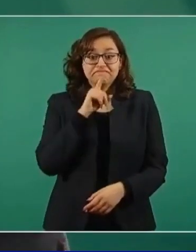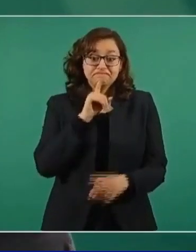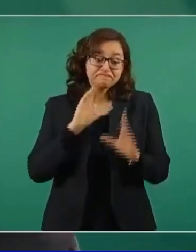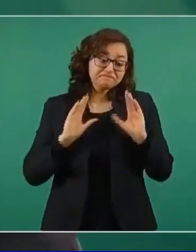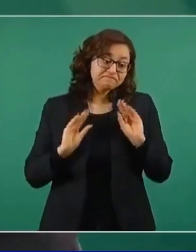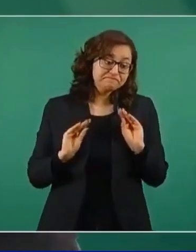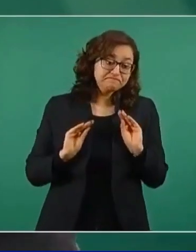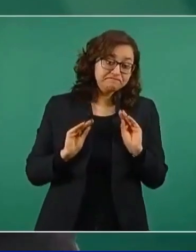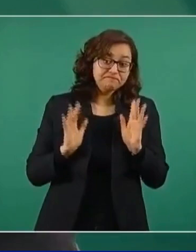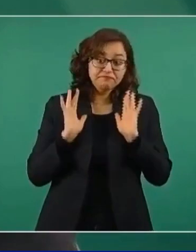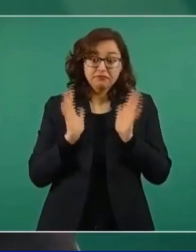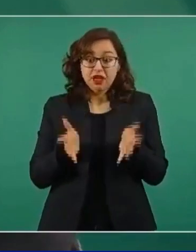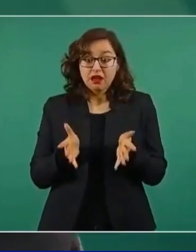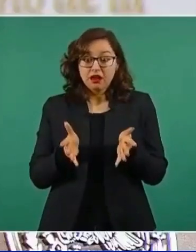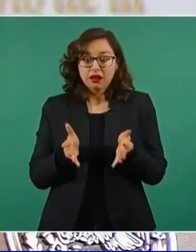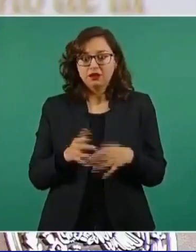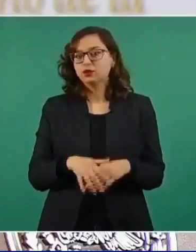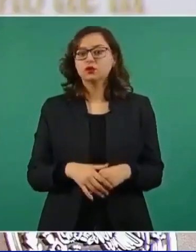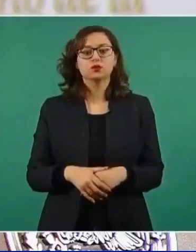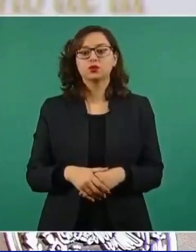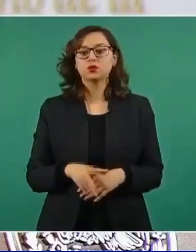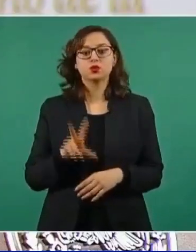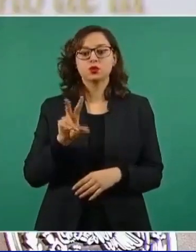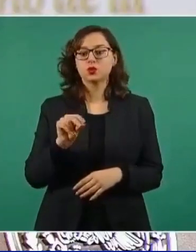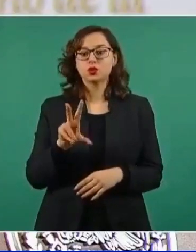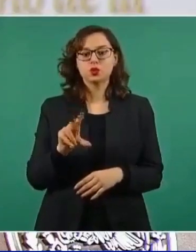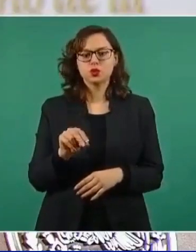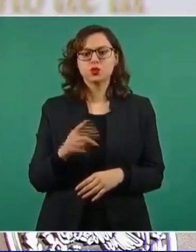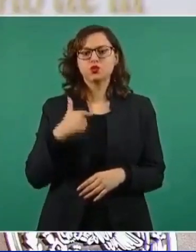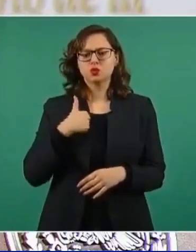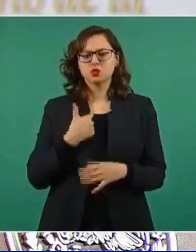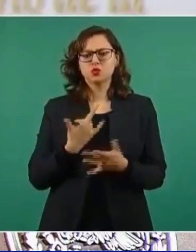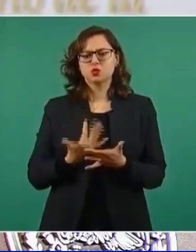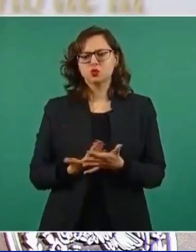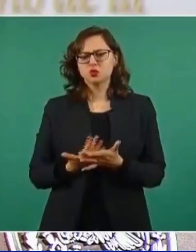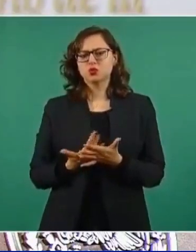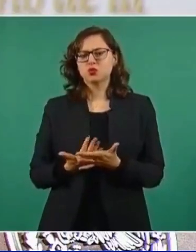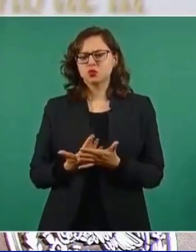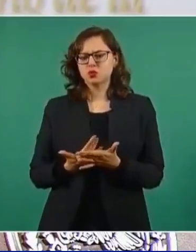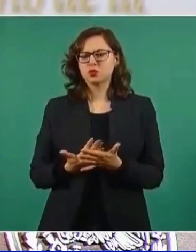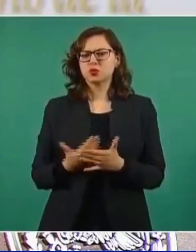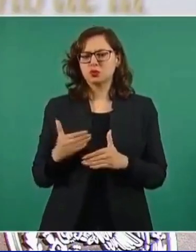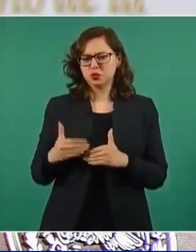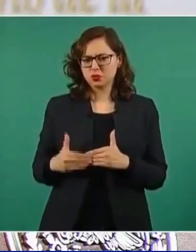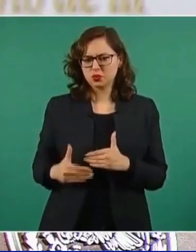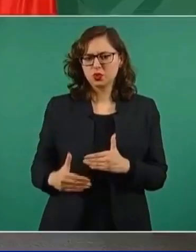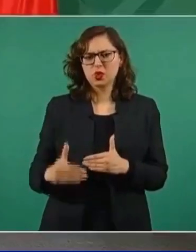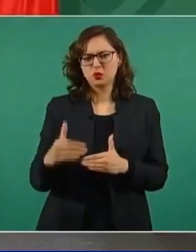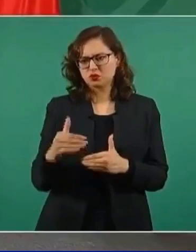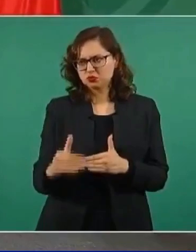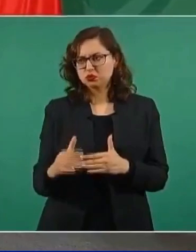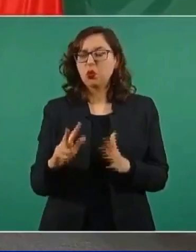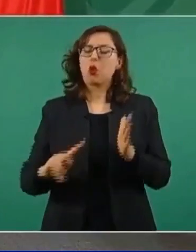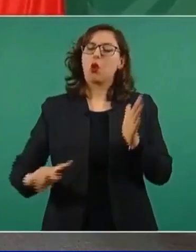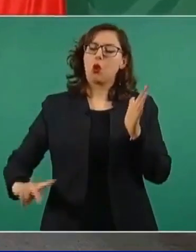No, estoy esperando que pase el tiempo. Va una iniciativa de nuevo.